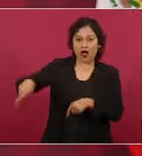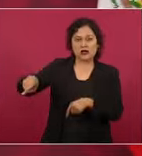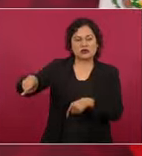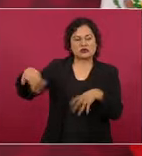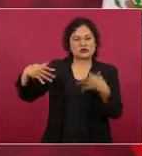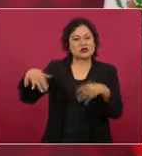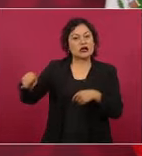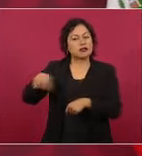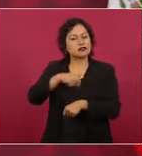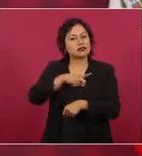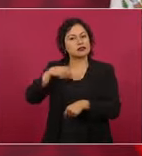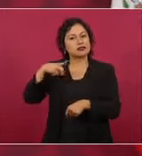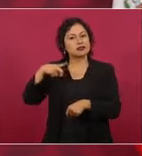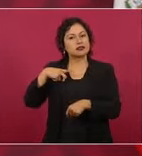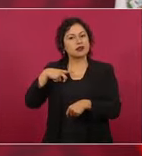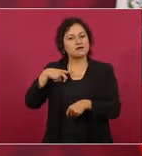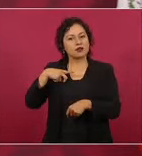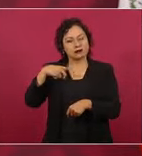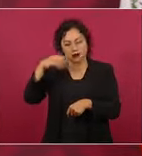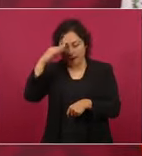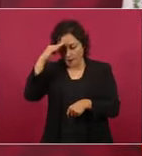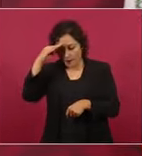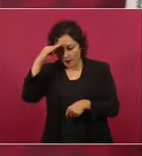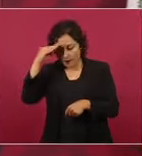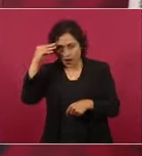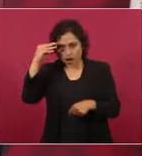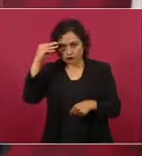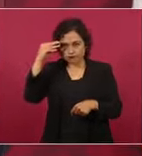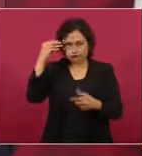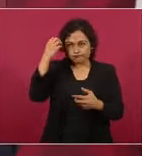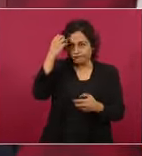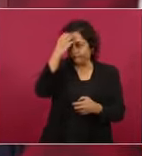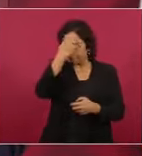sobre cuánta gente vio la transmisión